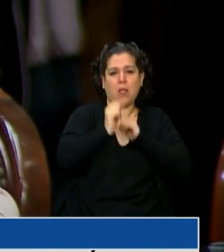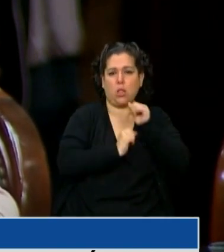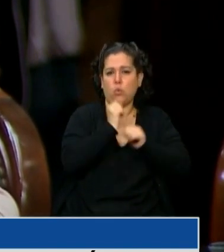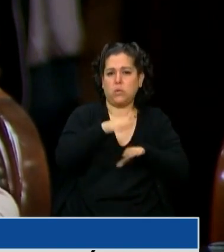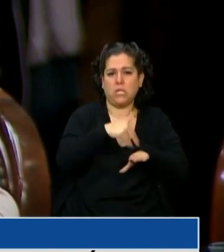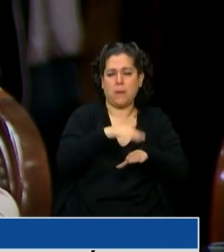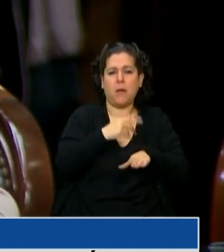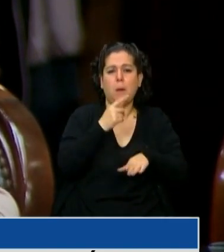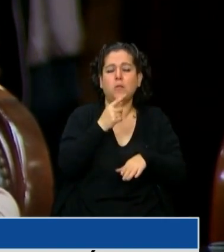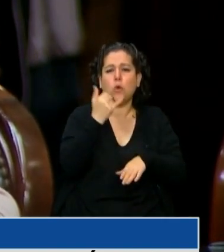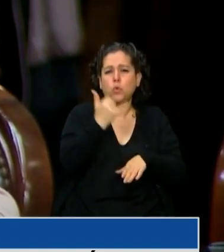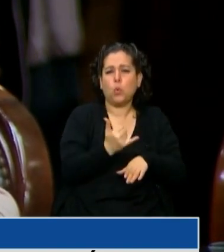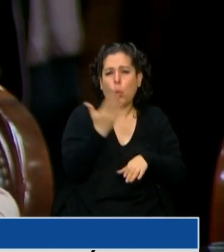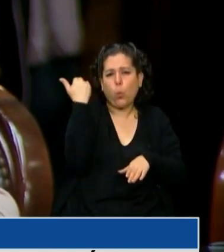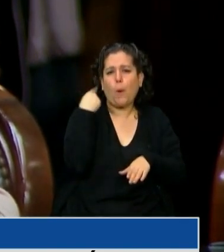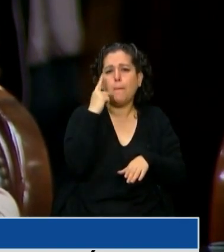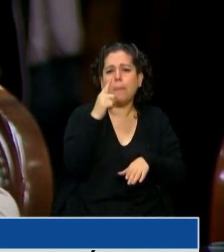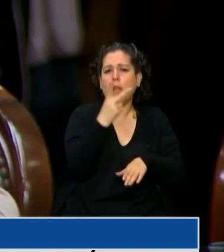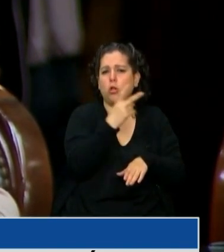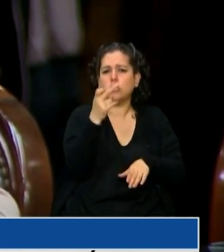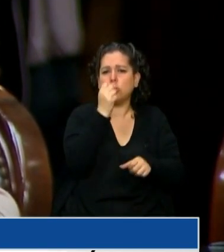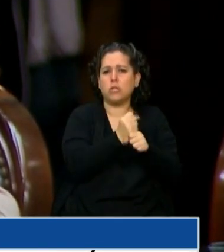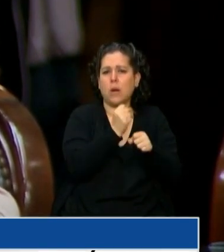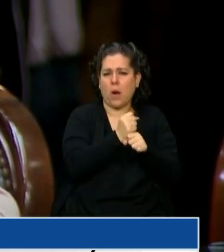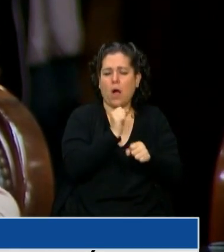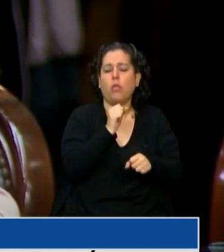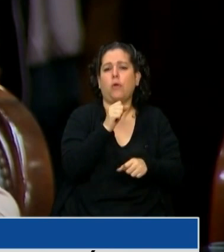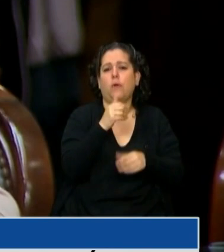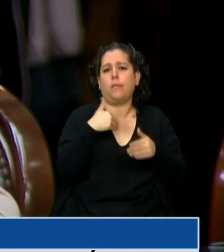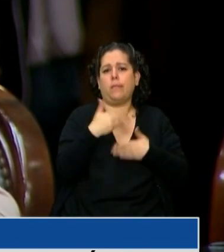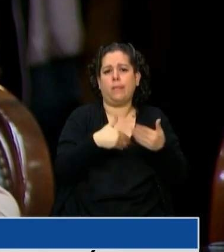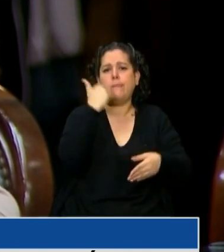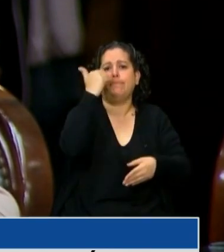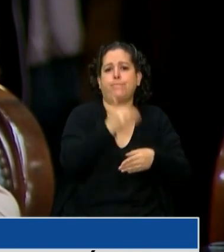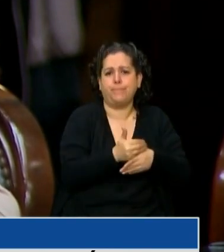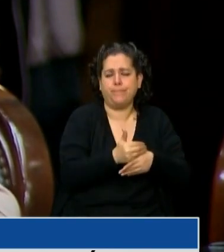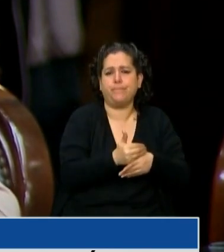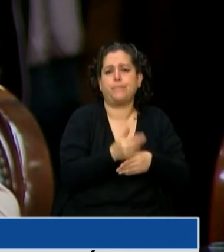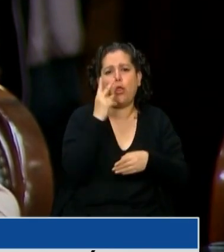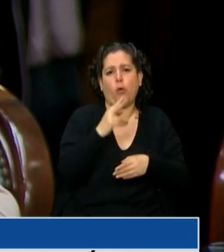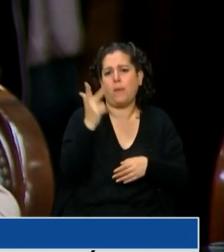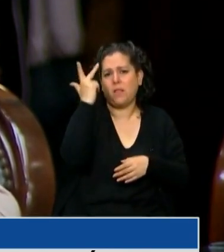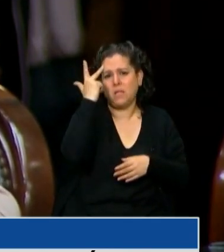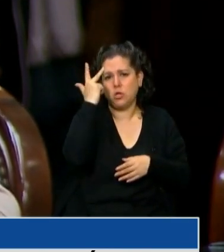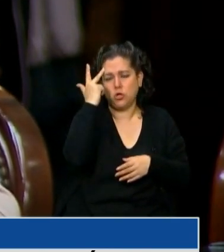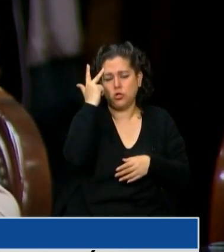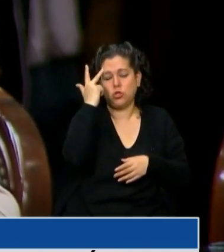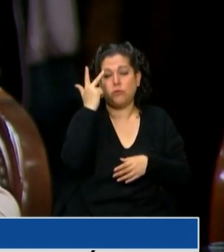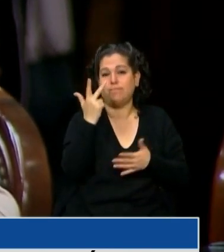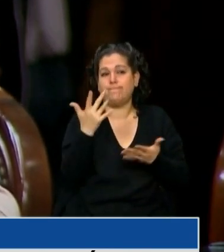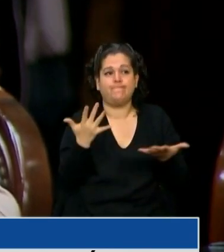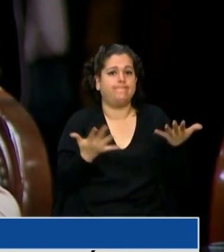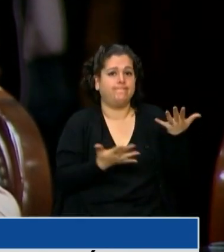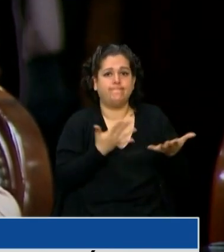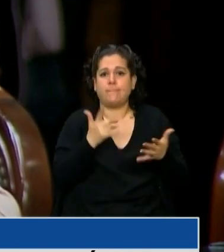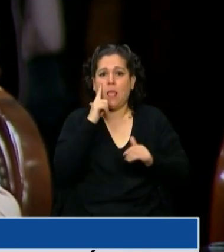tener 1.200 trabajadores en su momento. Y en el 2018, con la falta de